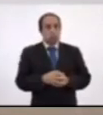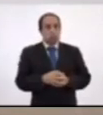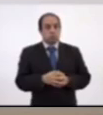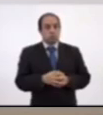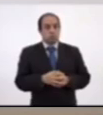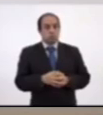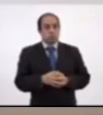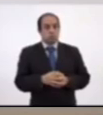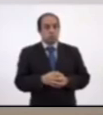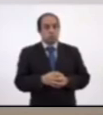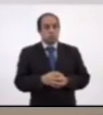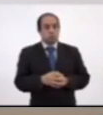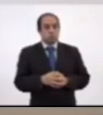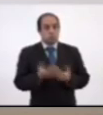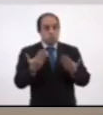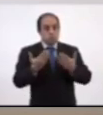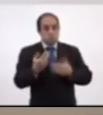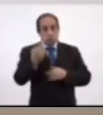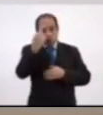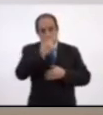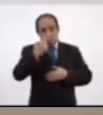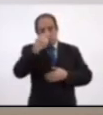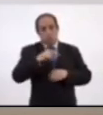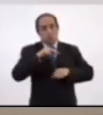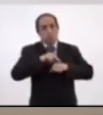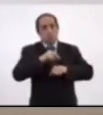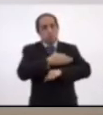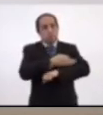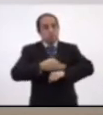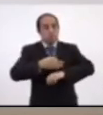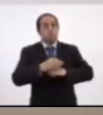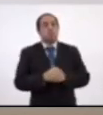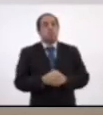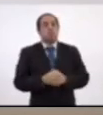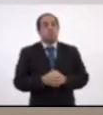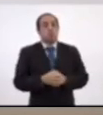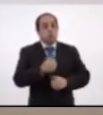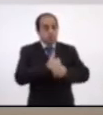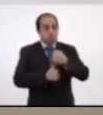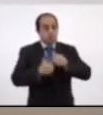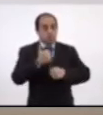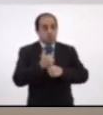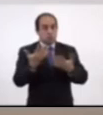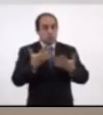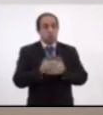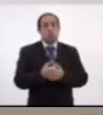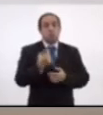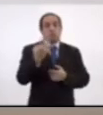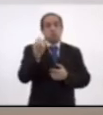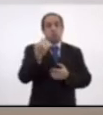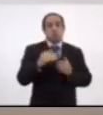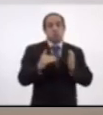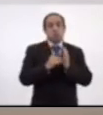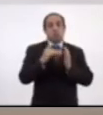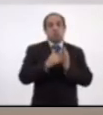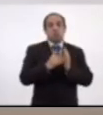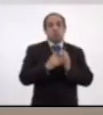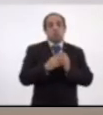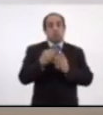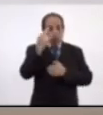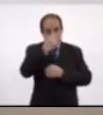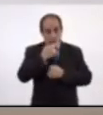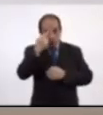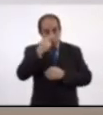consultas de medicina familiar, el año pasado hicimos 9 millones de consultas de medicina familiar, pero